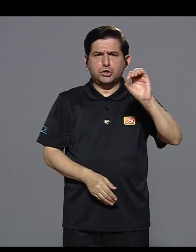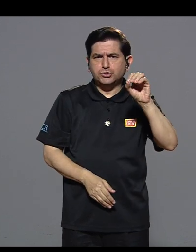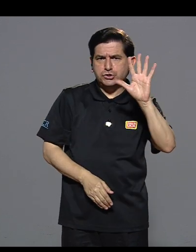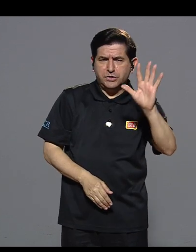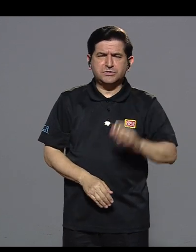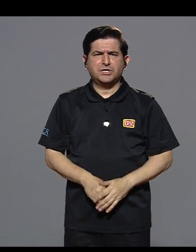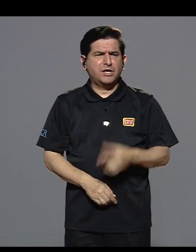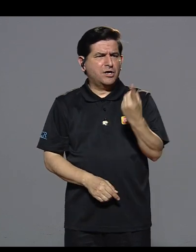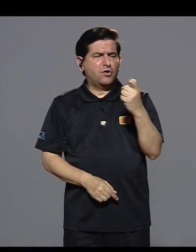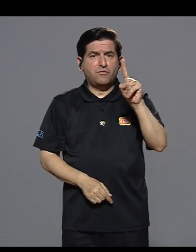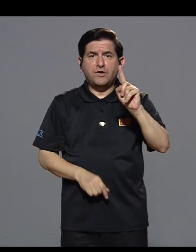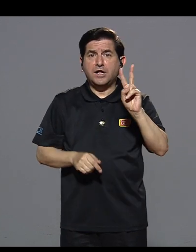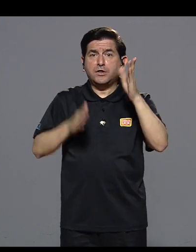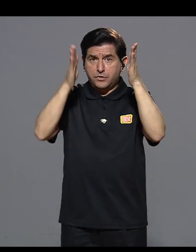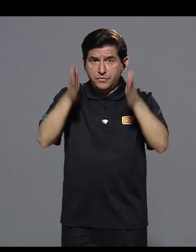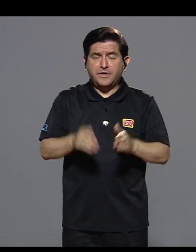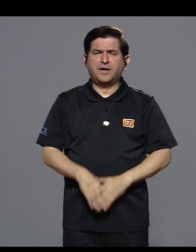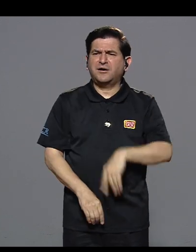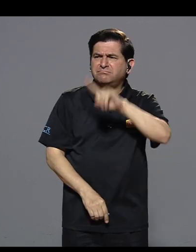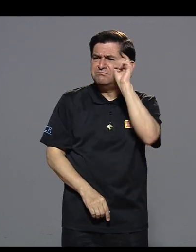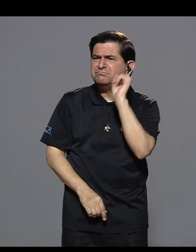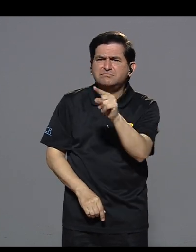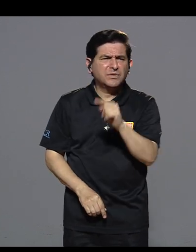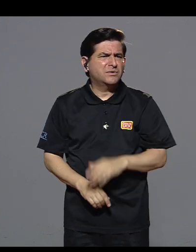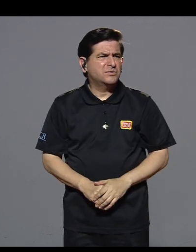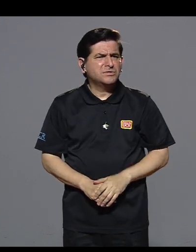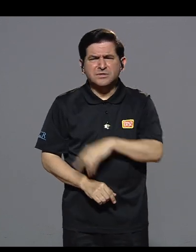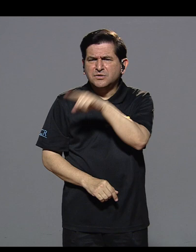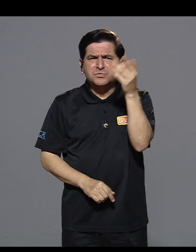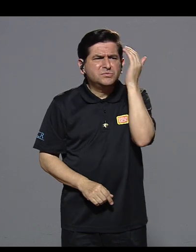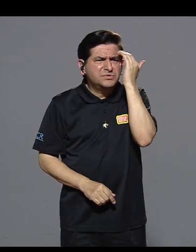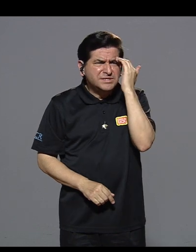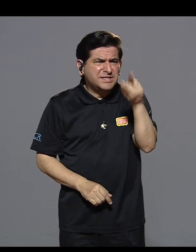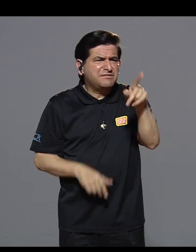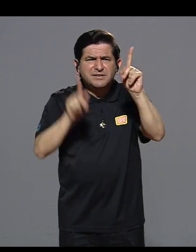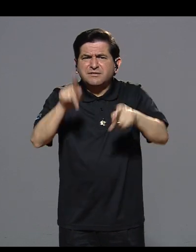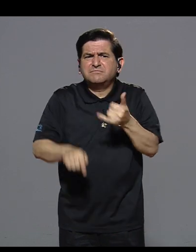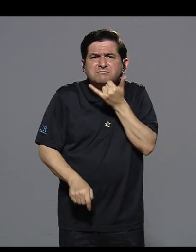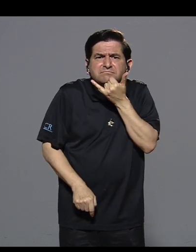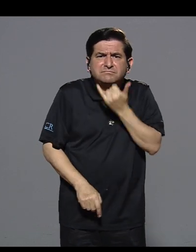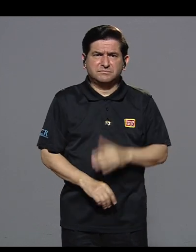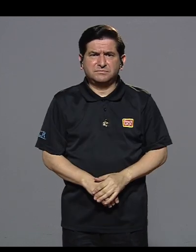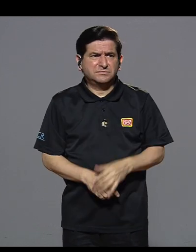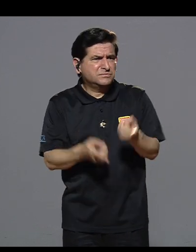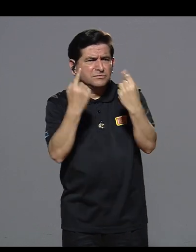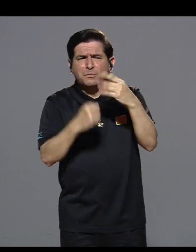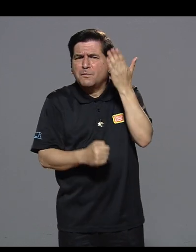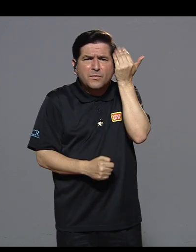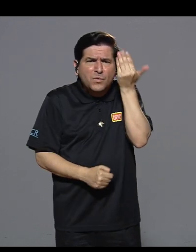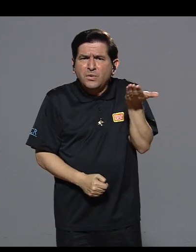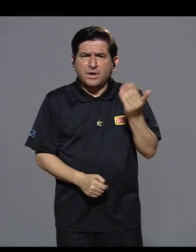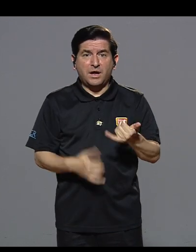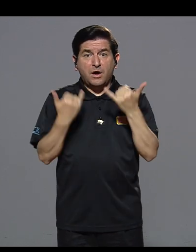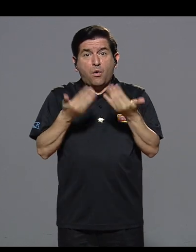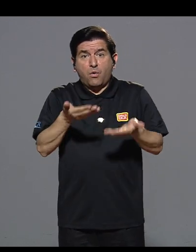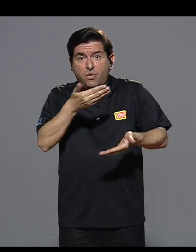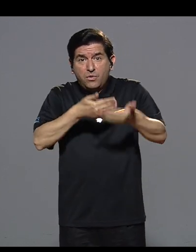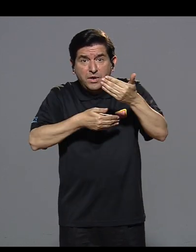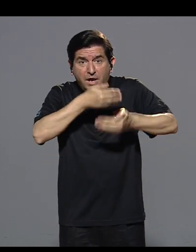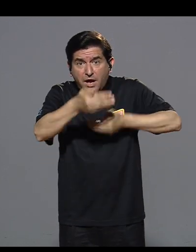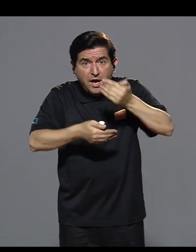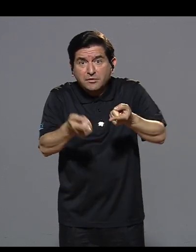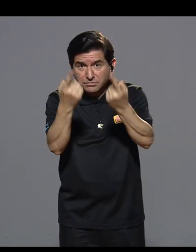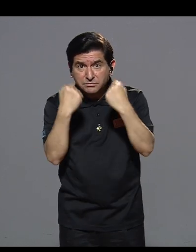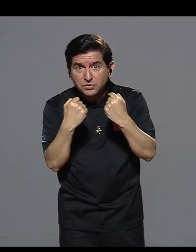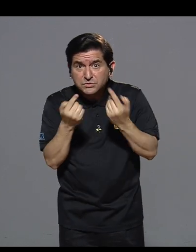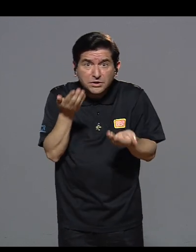5 y 5, y no ha llegado un compañero, ella nos pregunta, ¿alguno sabe sobre fulano? ¿Por qué no habrá llegado? ¿O ya vendrá de